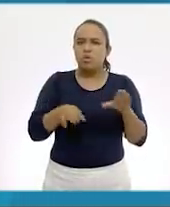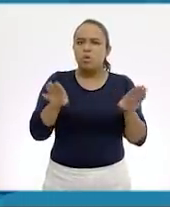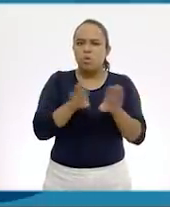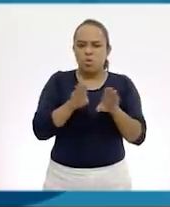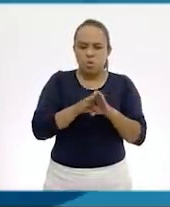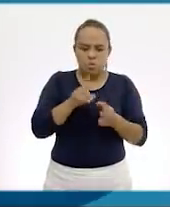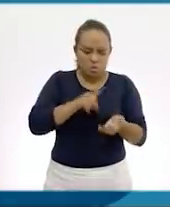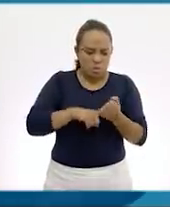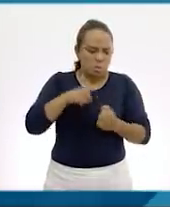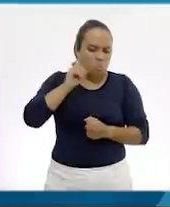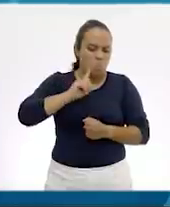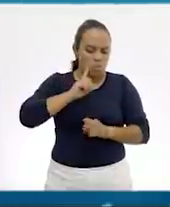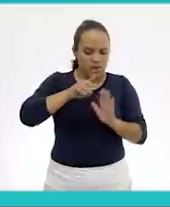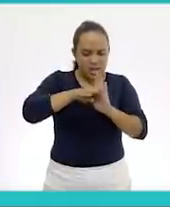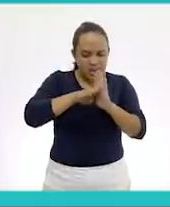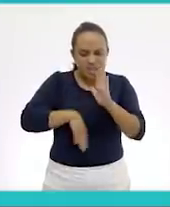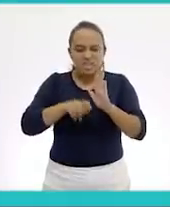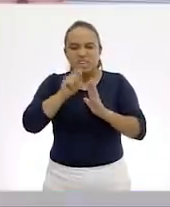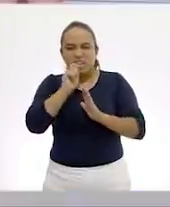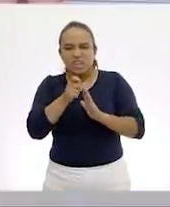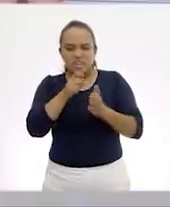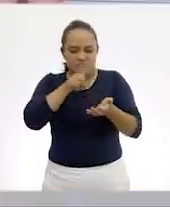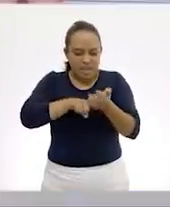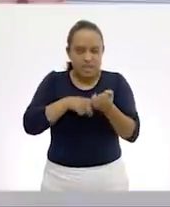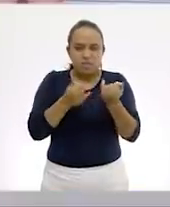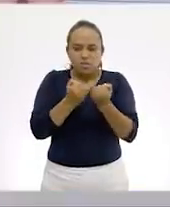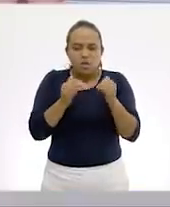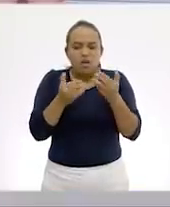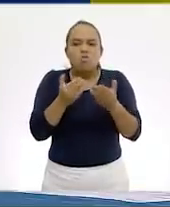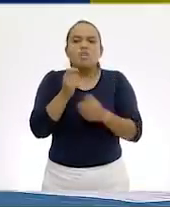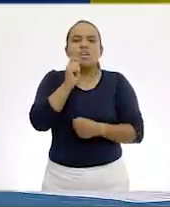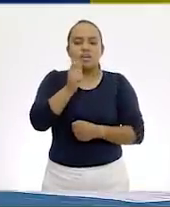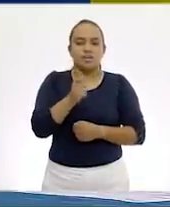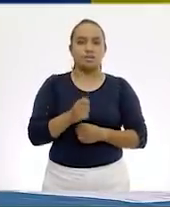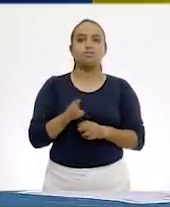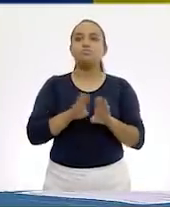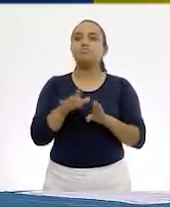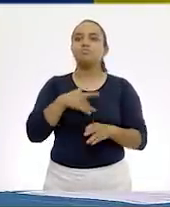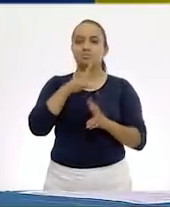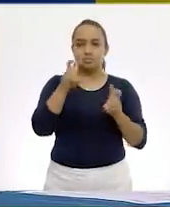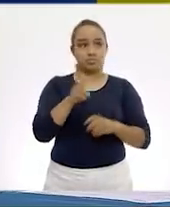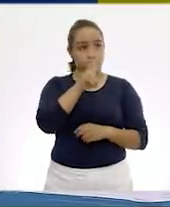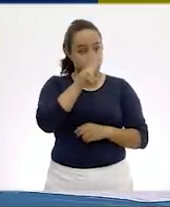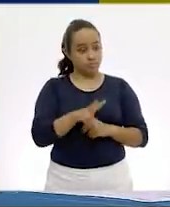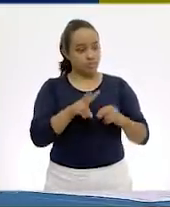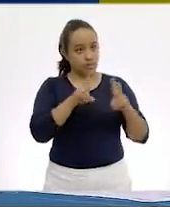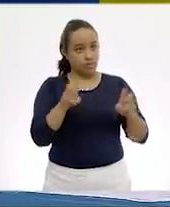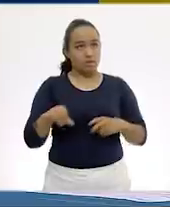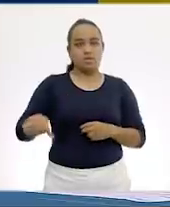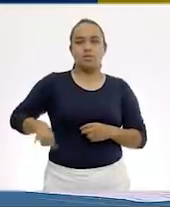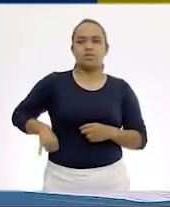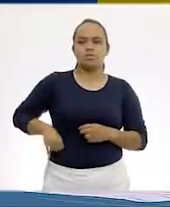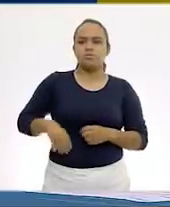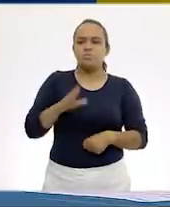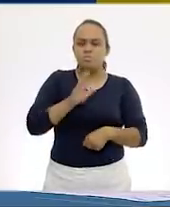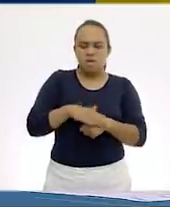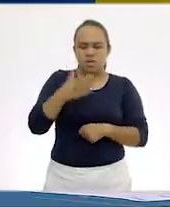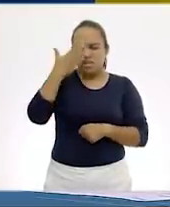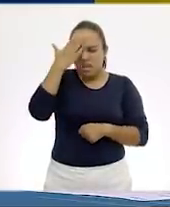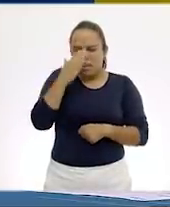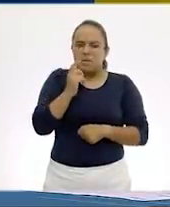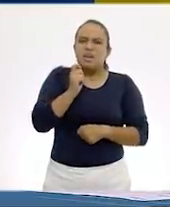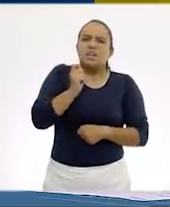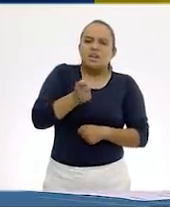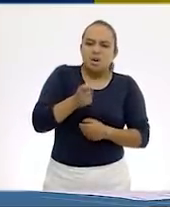el aparato sexual de las mujeres. ¿Qué te parece este tema? Es un tema muy interesante, así conoceremos cómo es